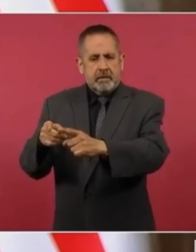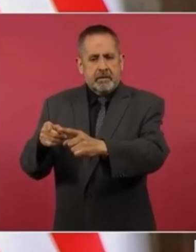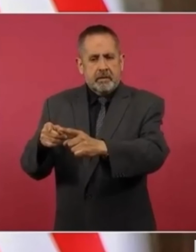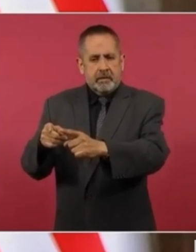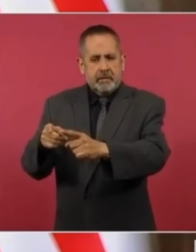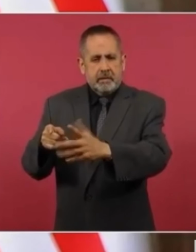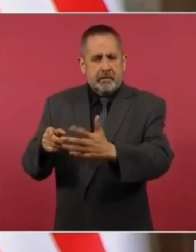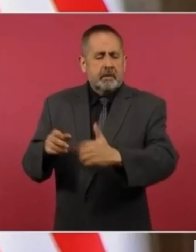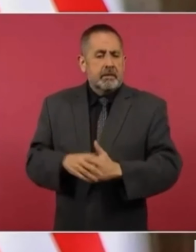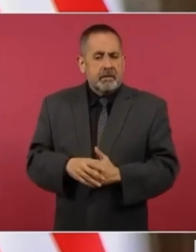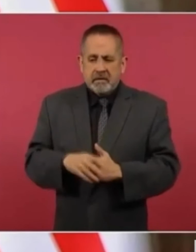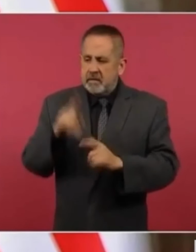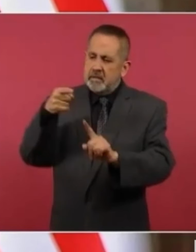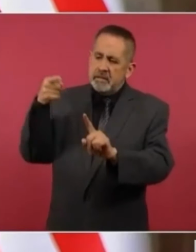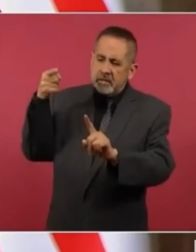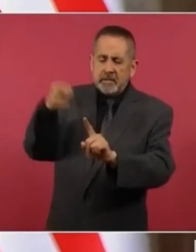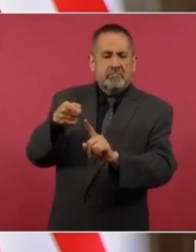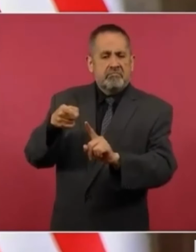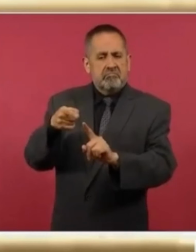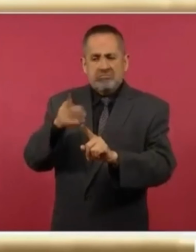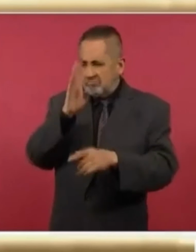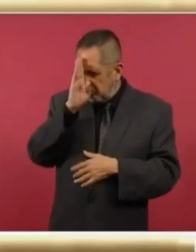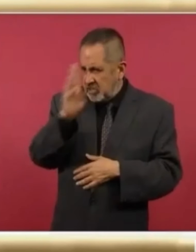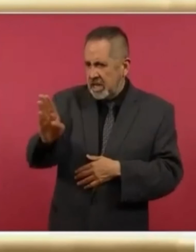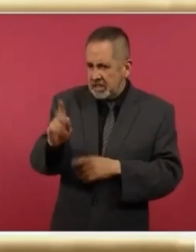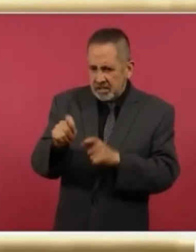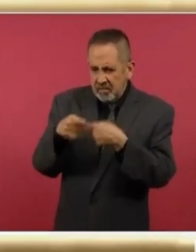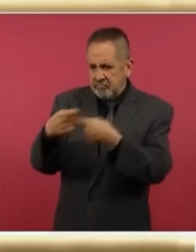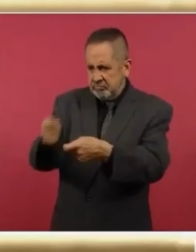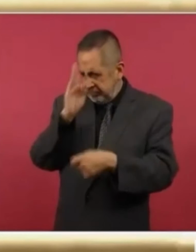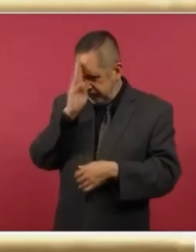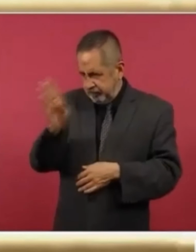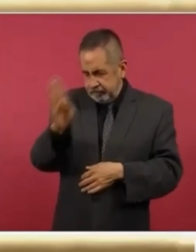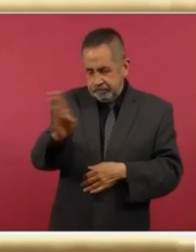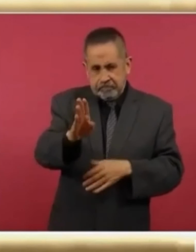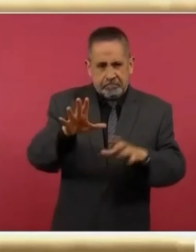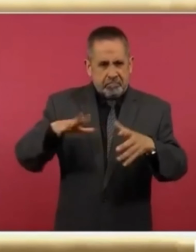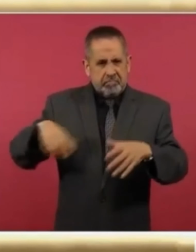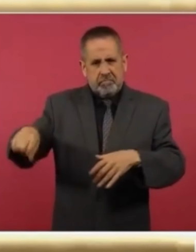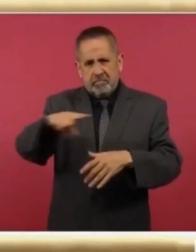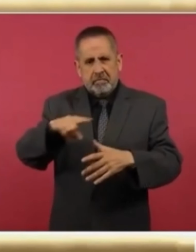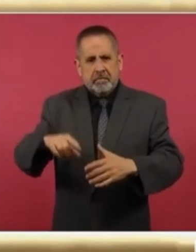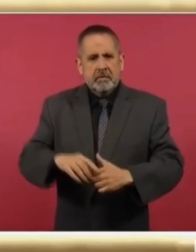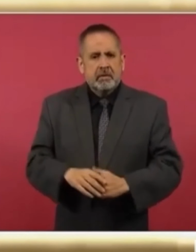y de manera directa en México.